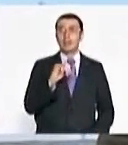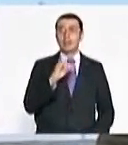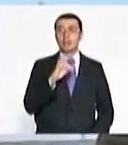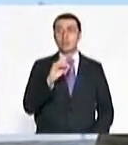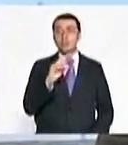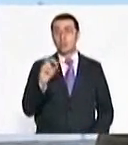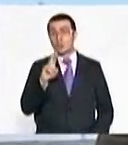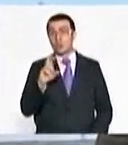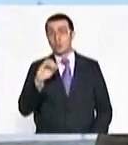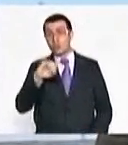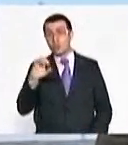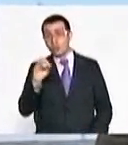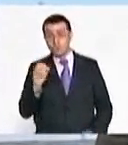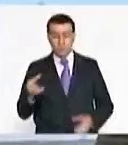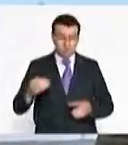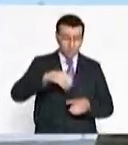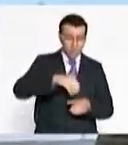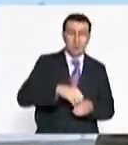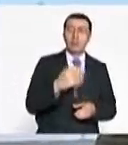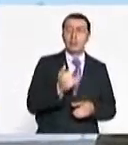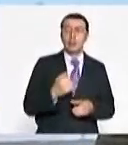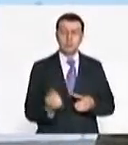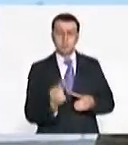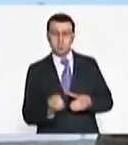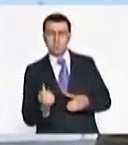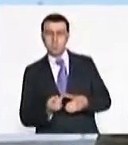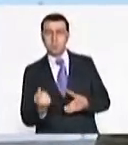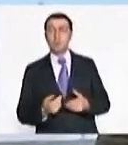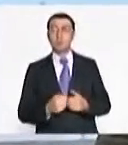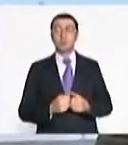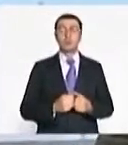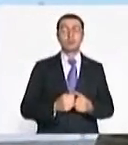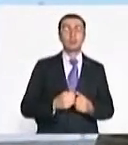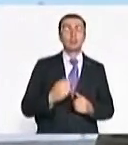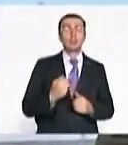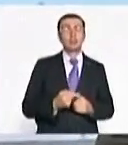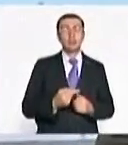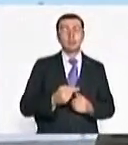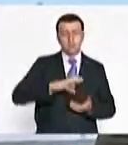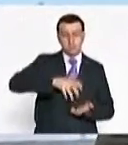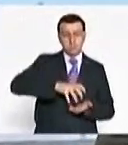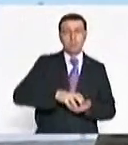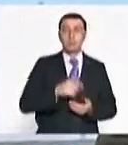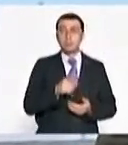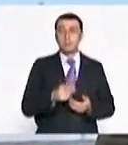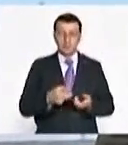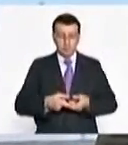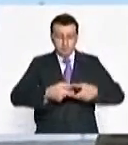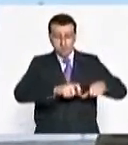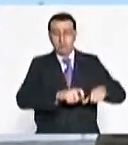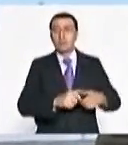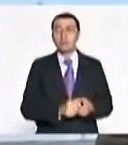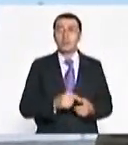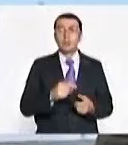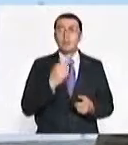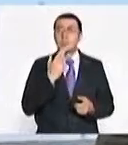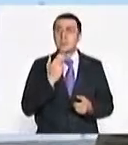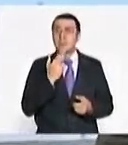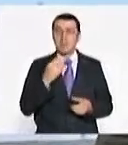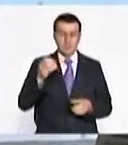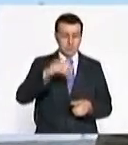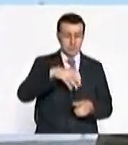echa jugo de naranja, huevo, la yema del huevo, le echa miel, le